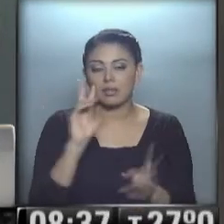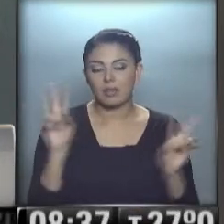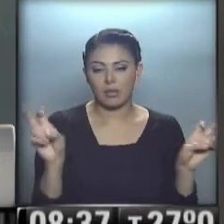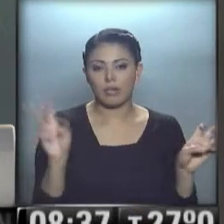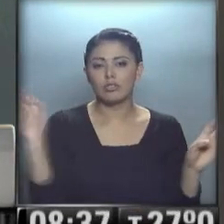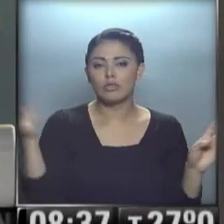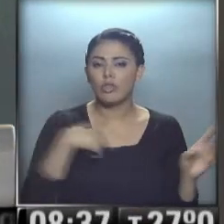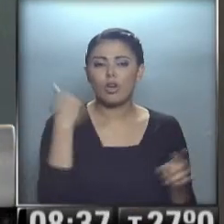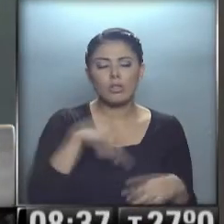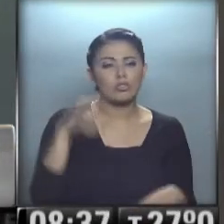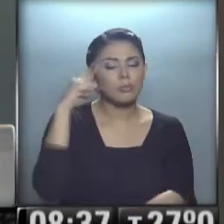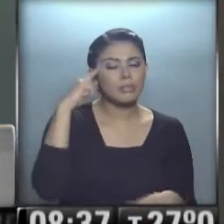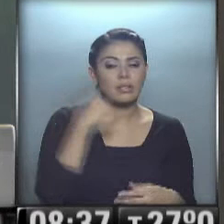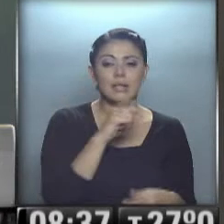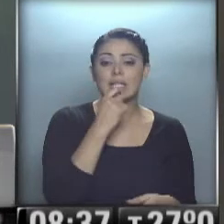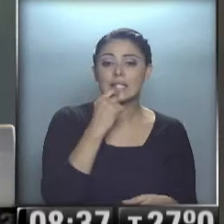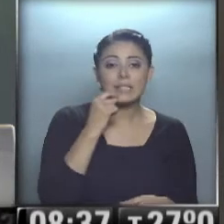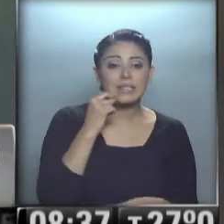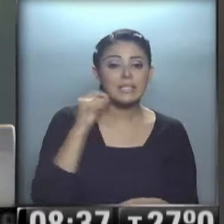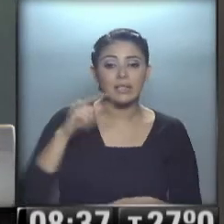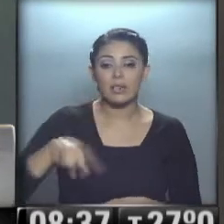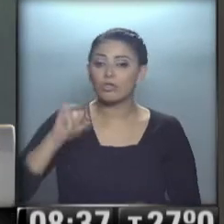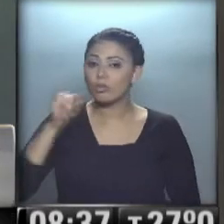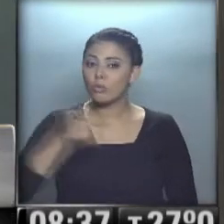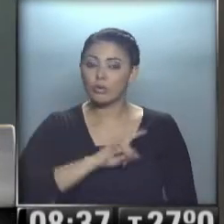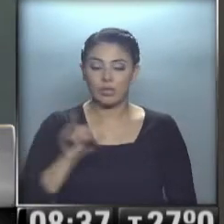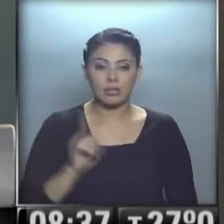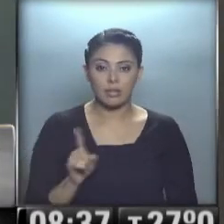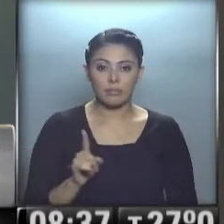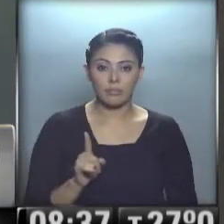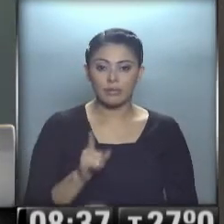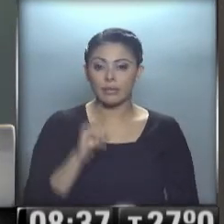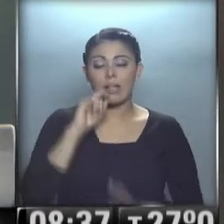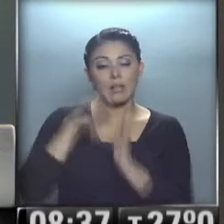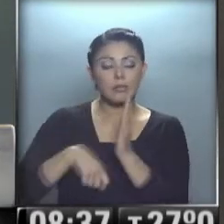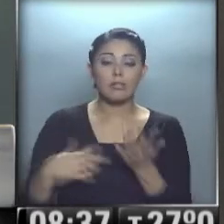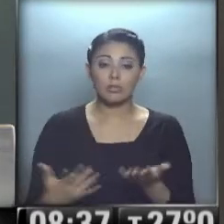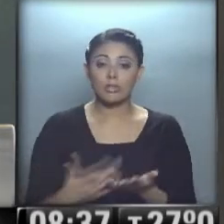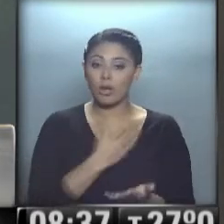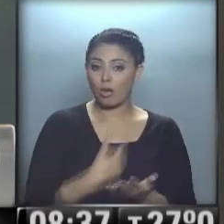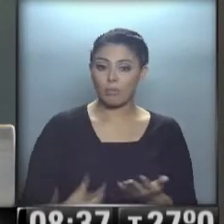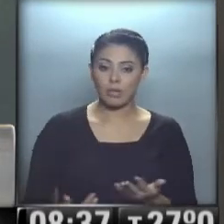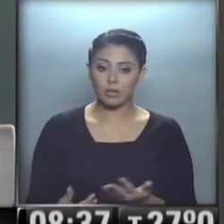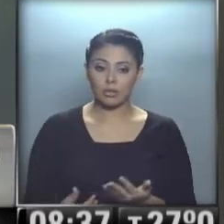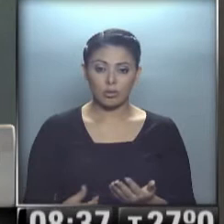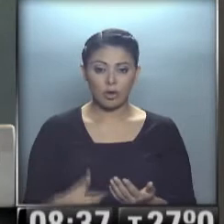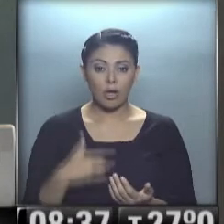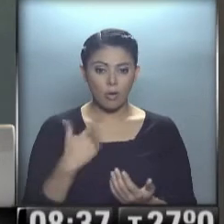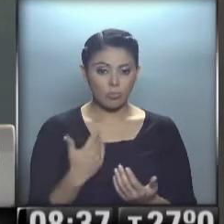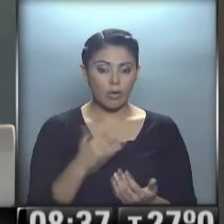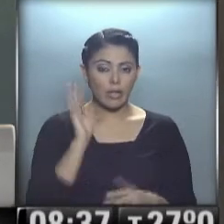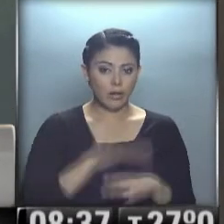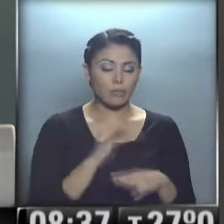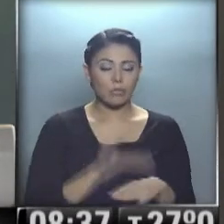Las hipótesis que nosotros planteamos es, si no están de acuerdo con la concesión, entonces el Estado está en condiciones de hacerse